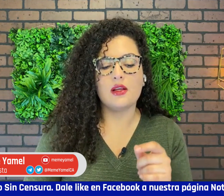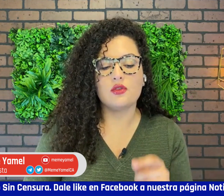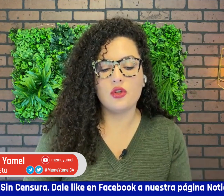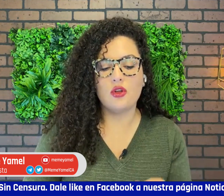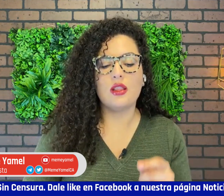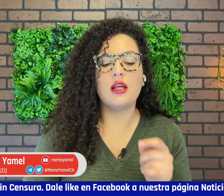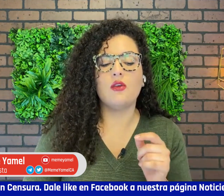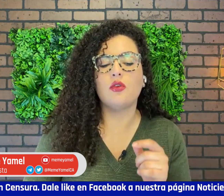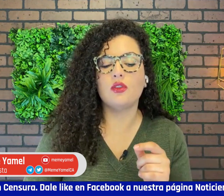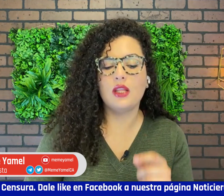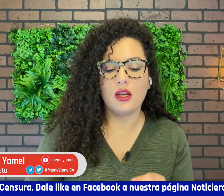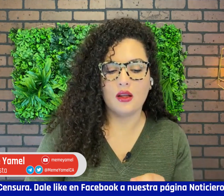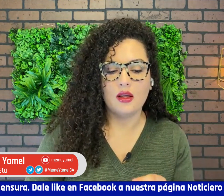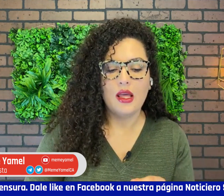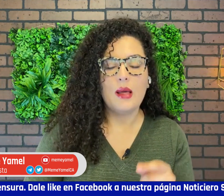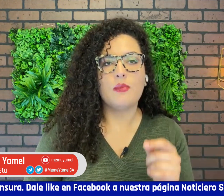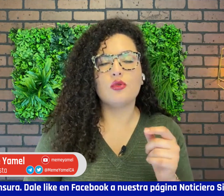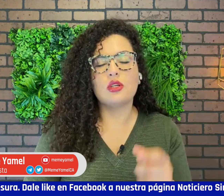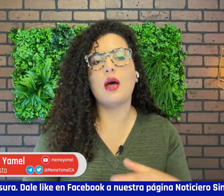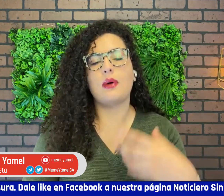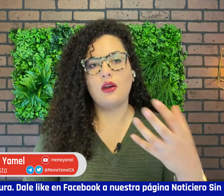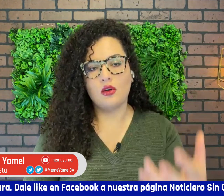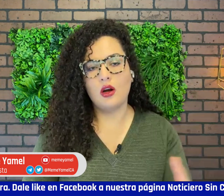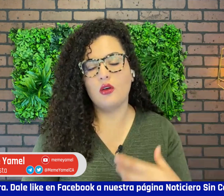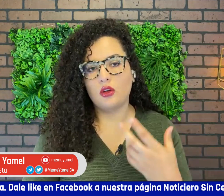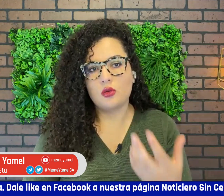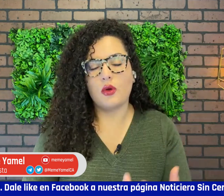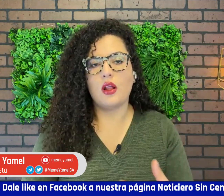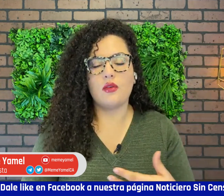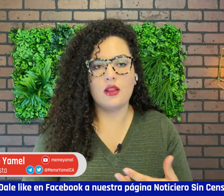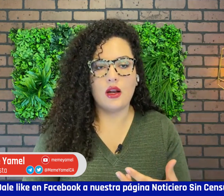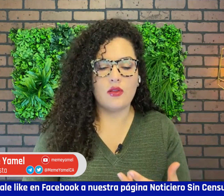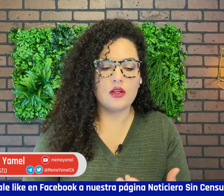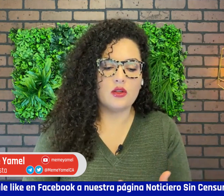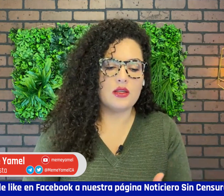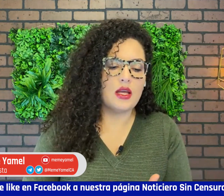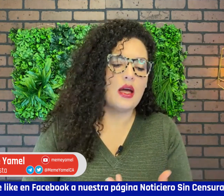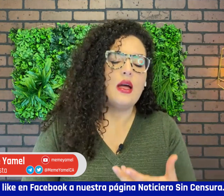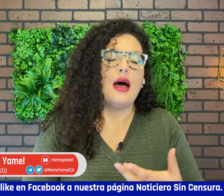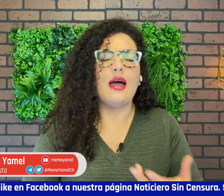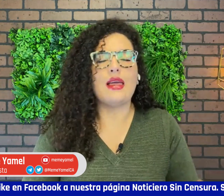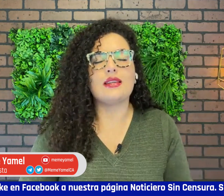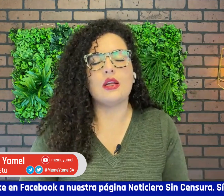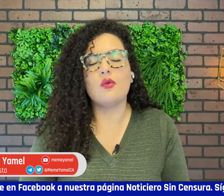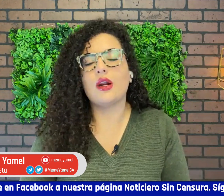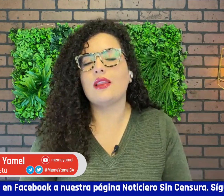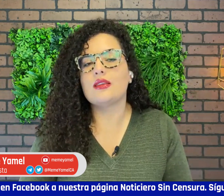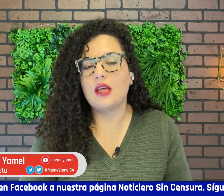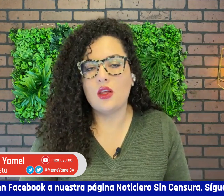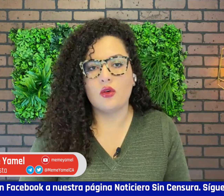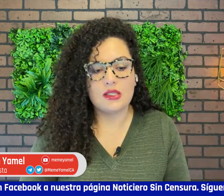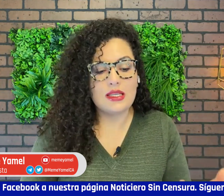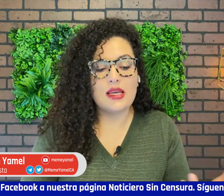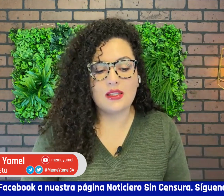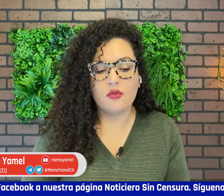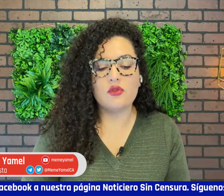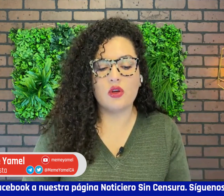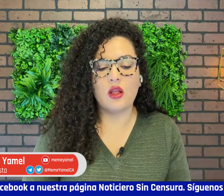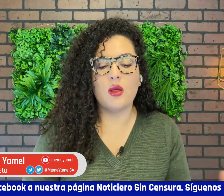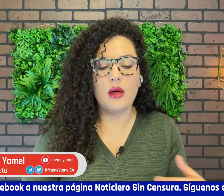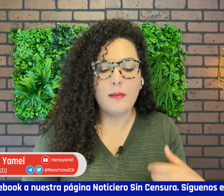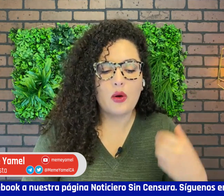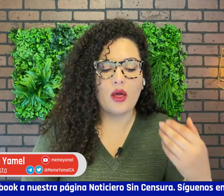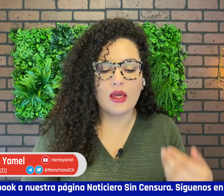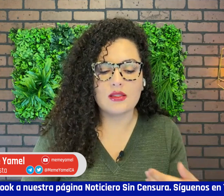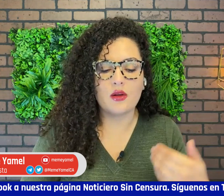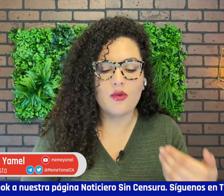la operación del Fonden. Buscaban, ¿no? La Auditoría Superior de la Federación decía, hay que hacer un rediseño. Sí está